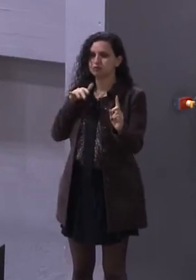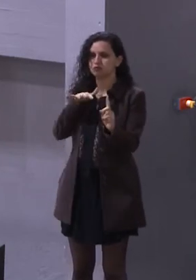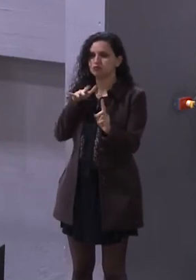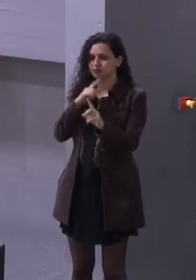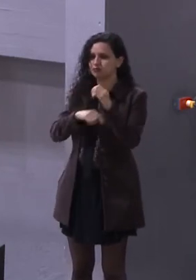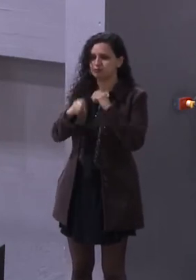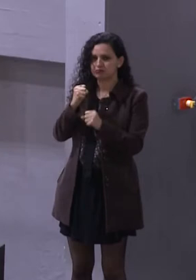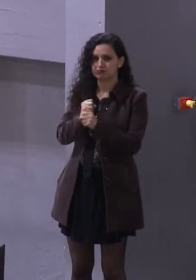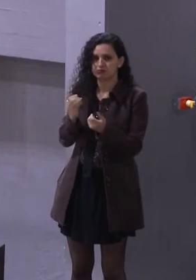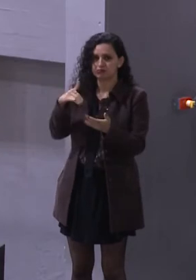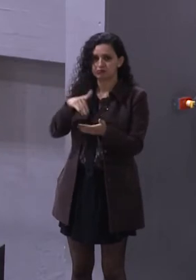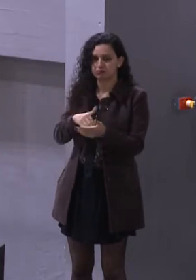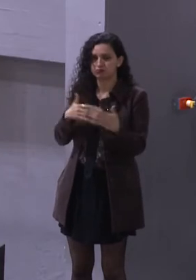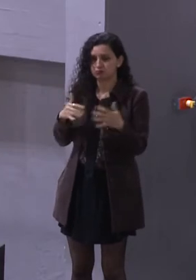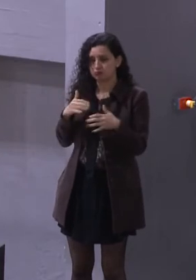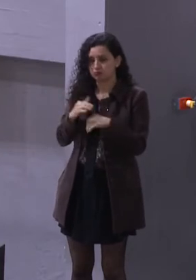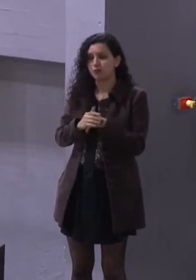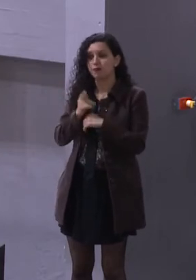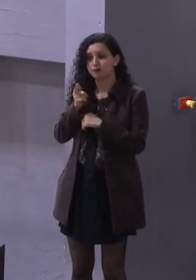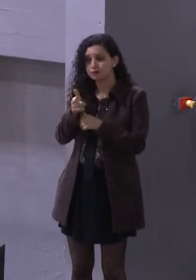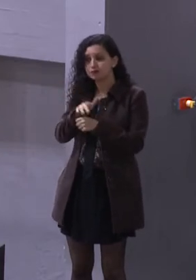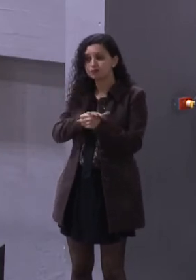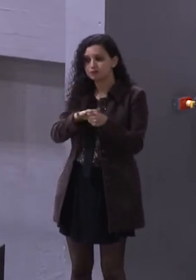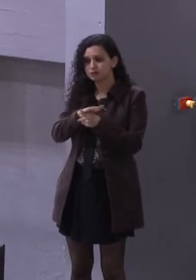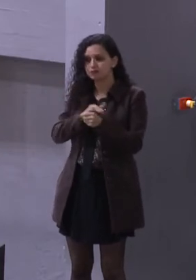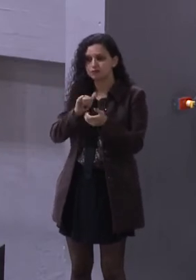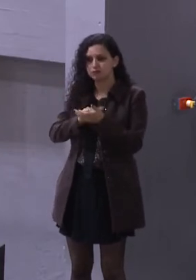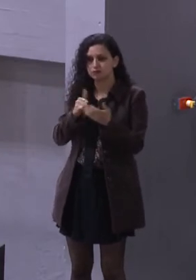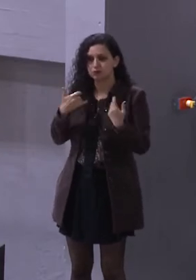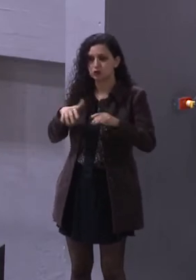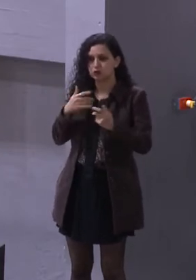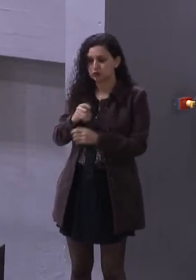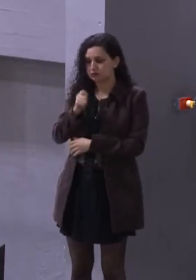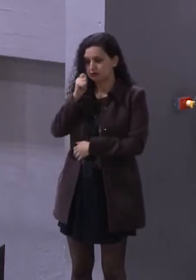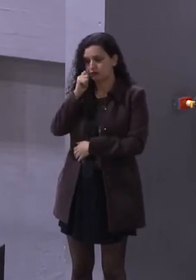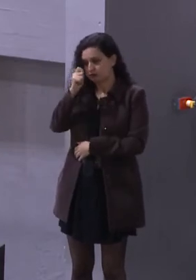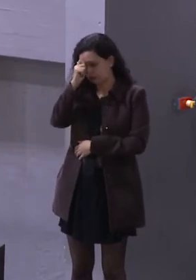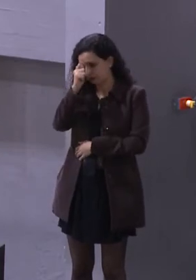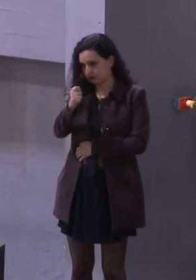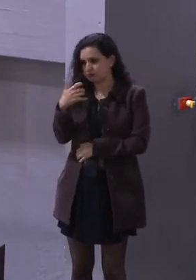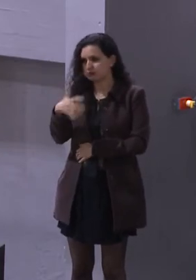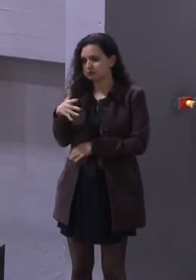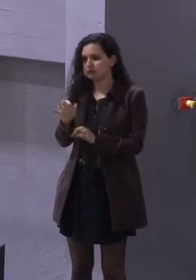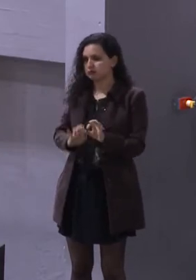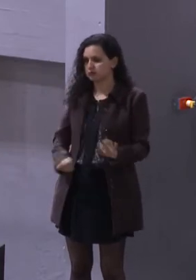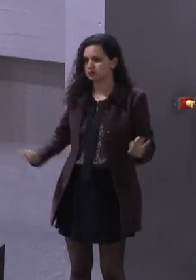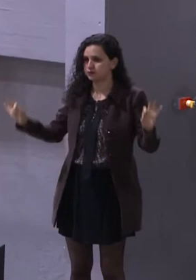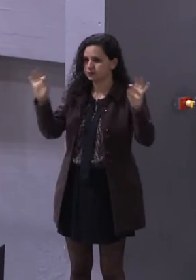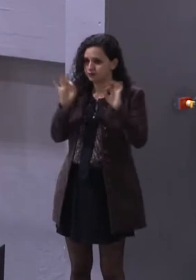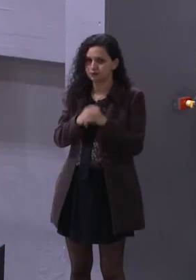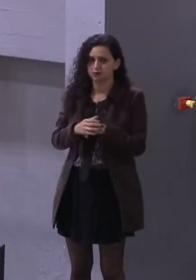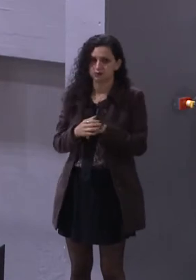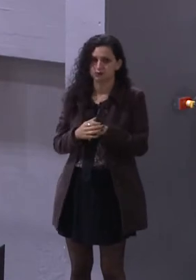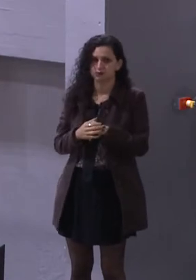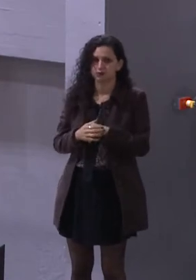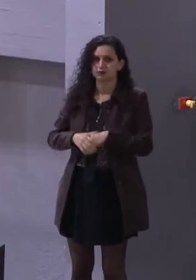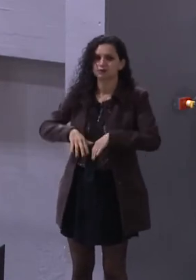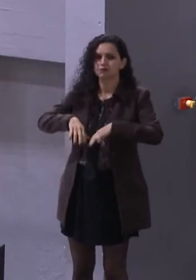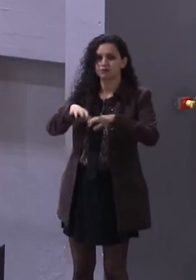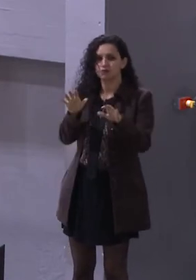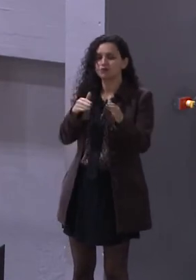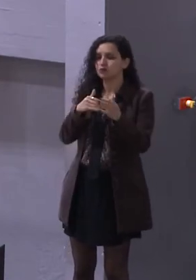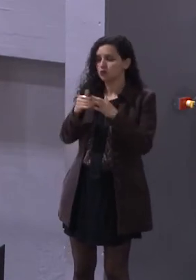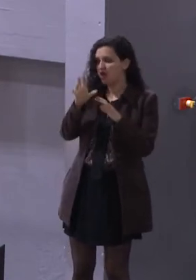año pasado, y por esa razón es histórico esto que se logró. Más allá que hubiera sido un acuerdo